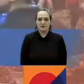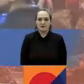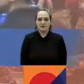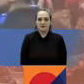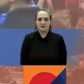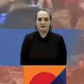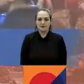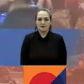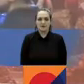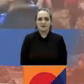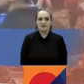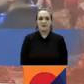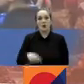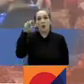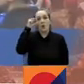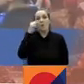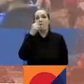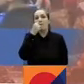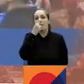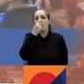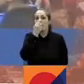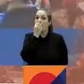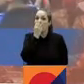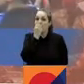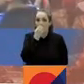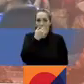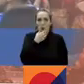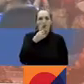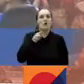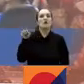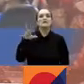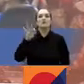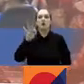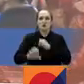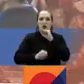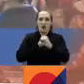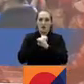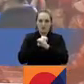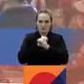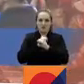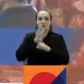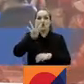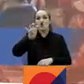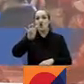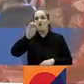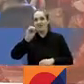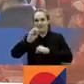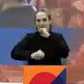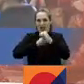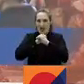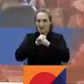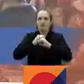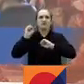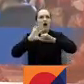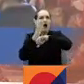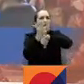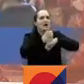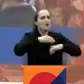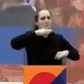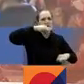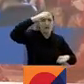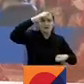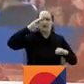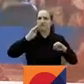...90 años del maestro Botero celebran hoy en el mundo y en Medellín, en particular donde sus piezas artísticas irrumpen